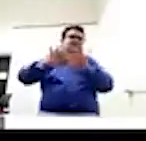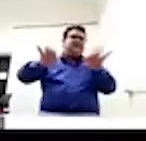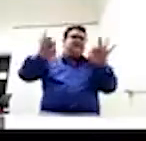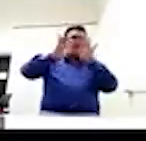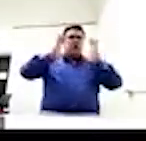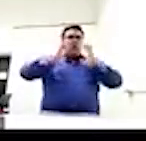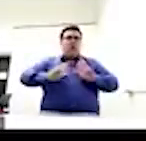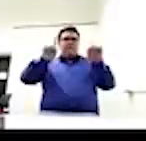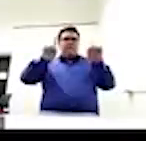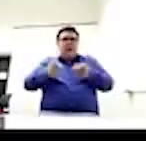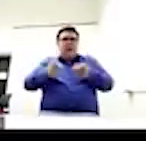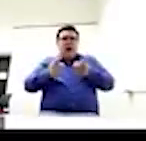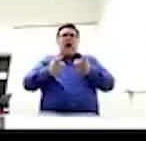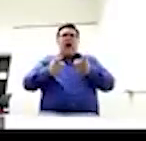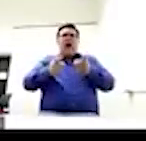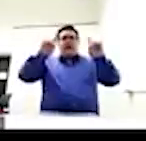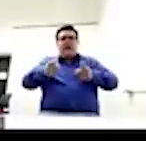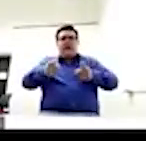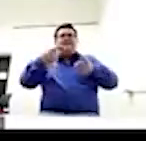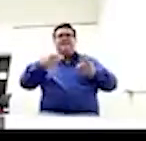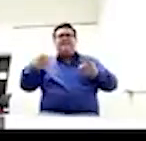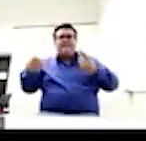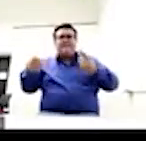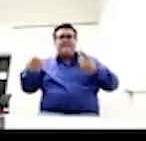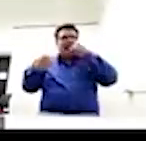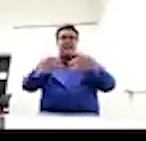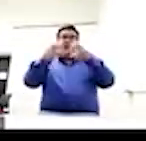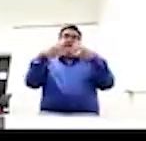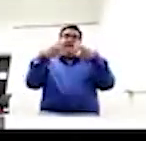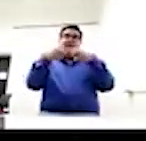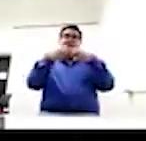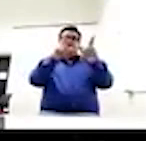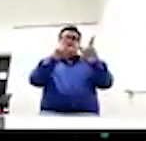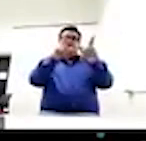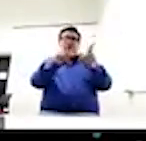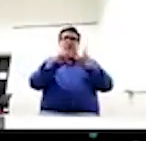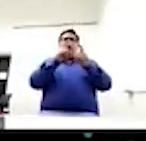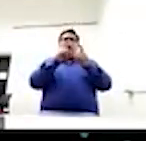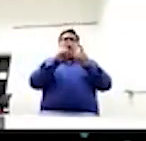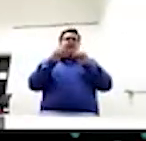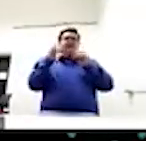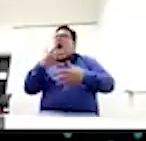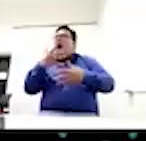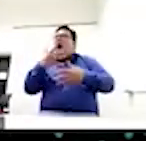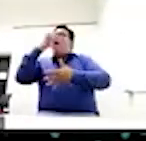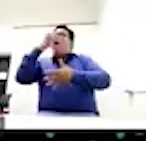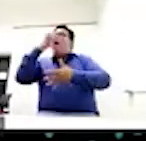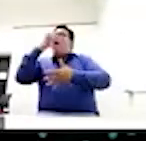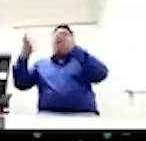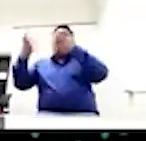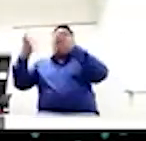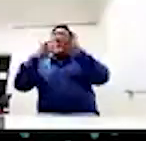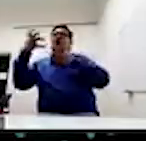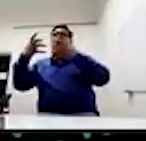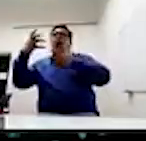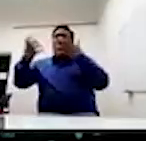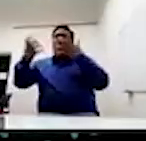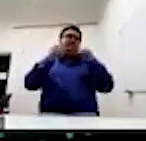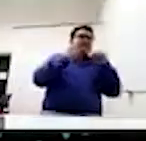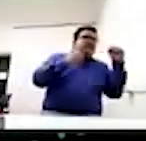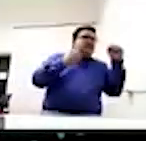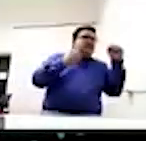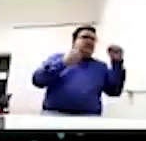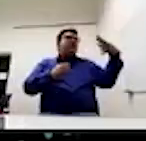una energía que lleva de la mujer al río, del insecto al sol, de la luz al árbol. No habrían palabras sino el